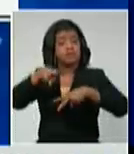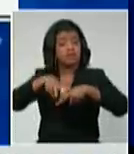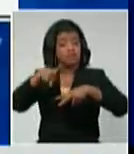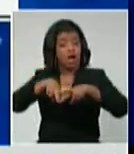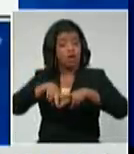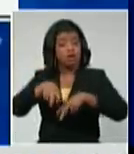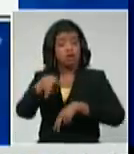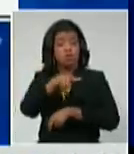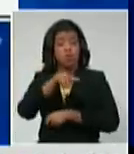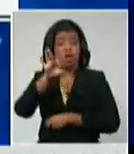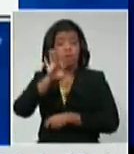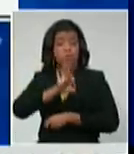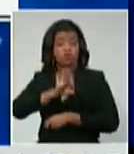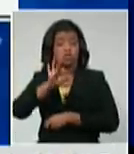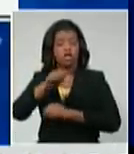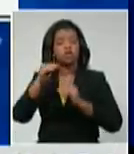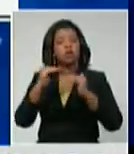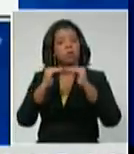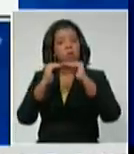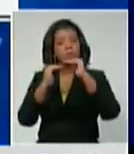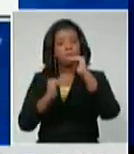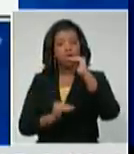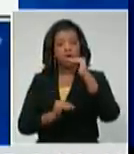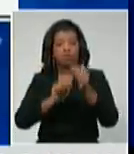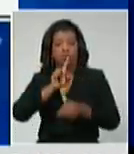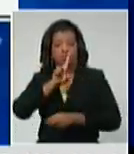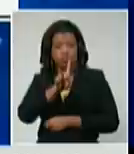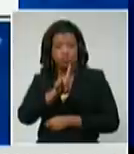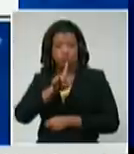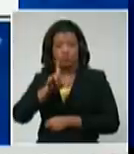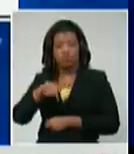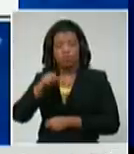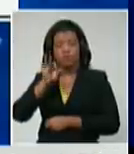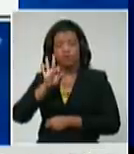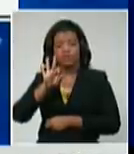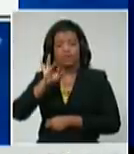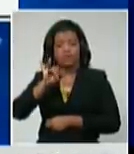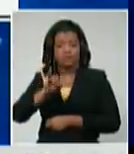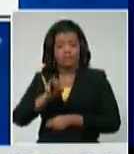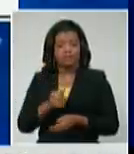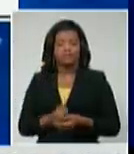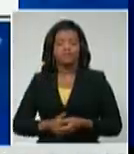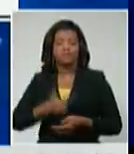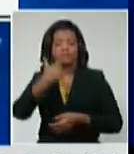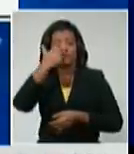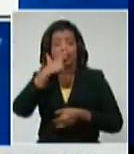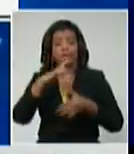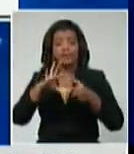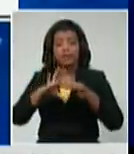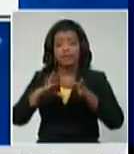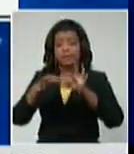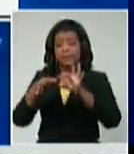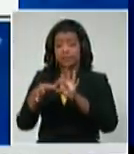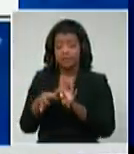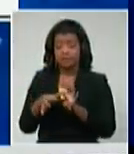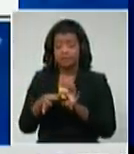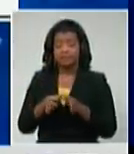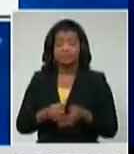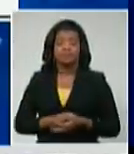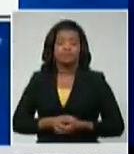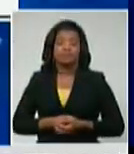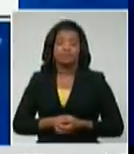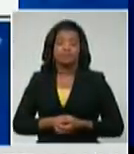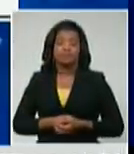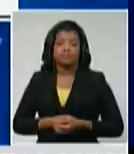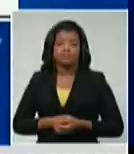incidencia baja, pues de 1,87. Artemisa, que tiene una